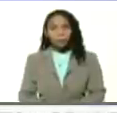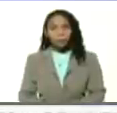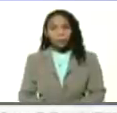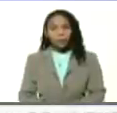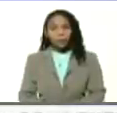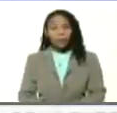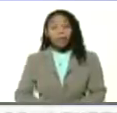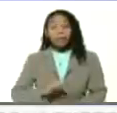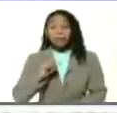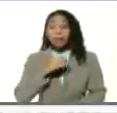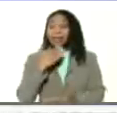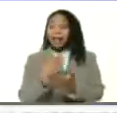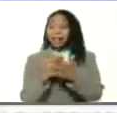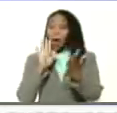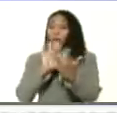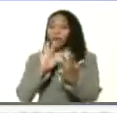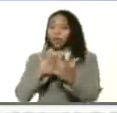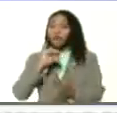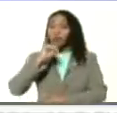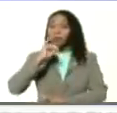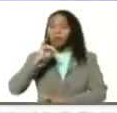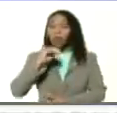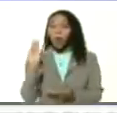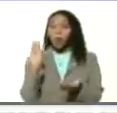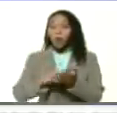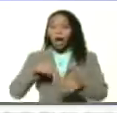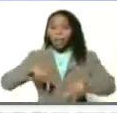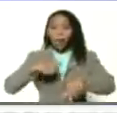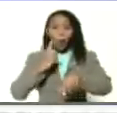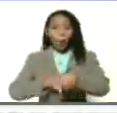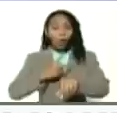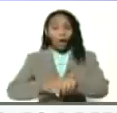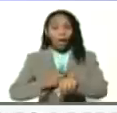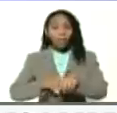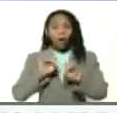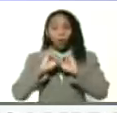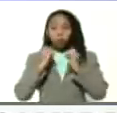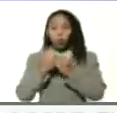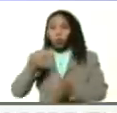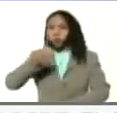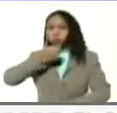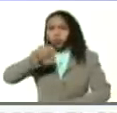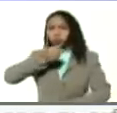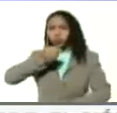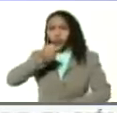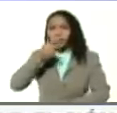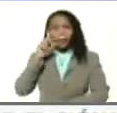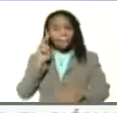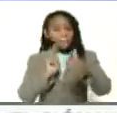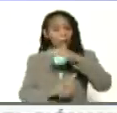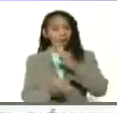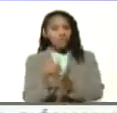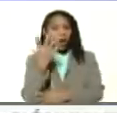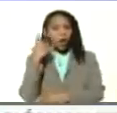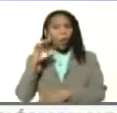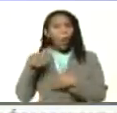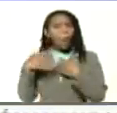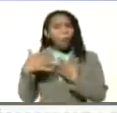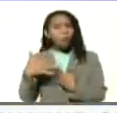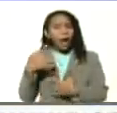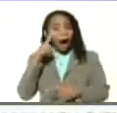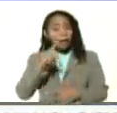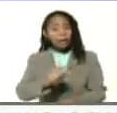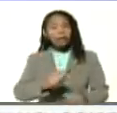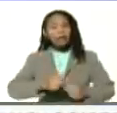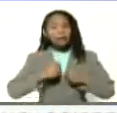Así es, gracias por este contacto informativo que lo establecemos a esta hora desde la sala de prensa Simón Bolívar del Palacio de Miraflores, donde continúa la